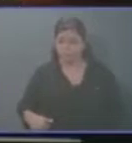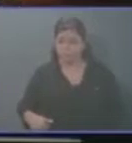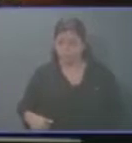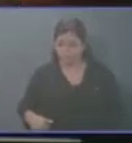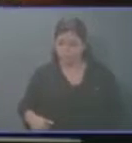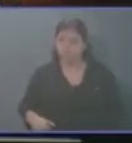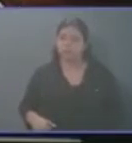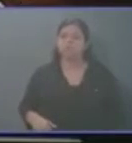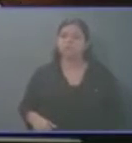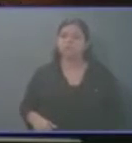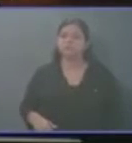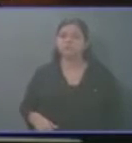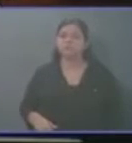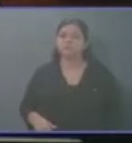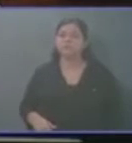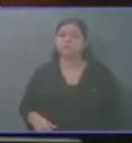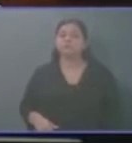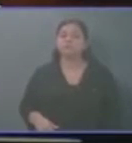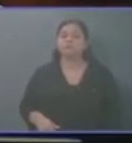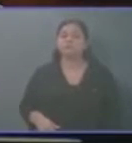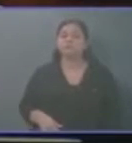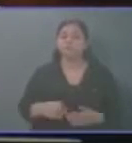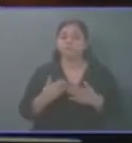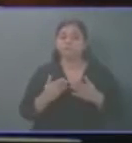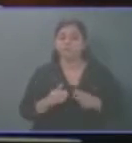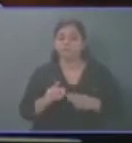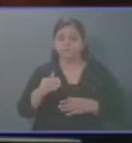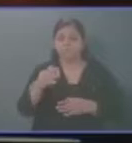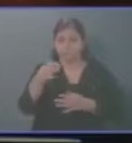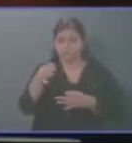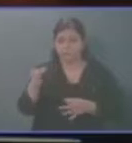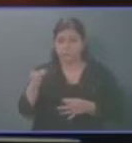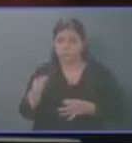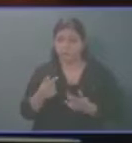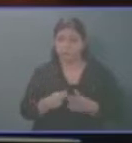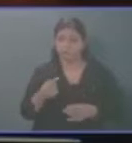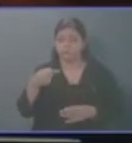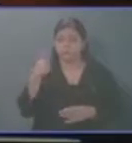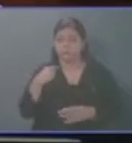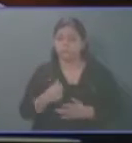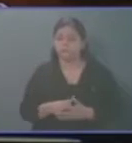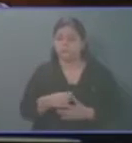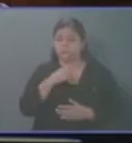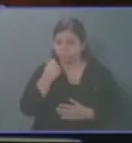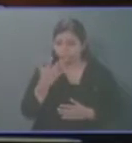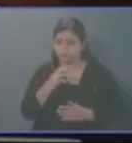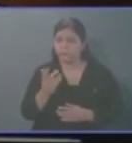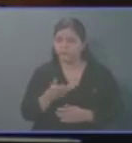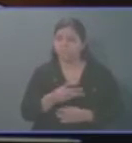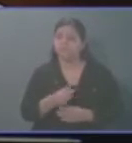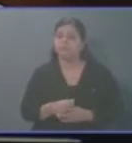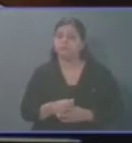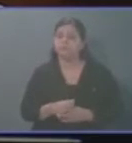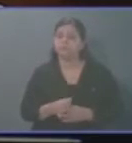de igual manera, en el mismo sentido, hay varias piezas de correspondencia y ayer cuando incorporaba unas